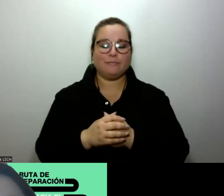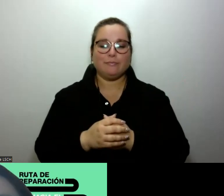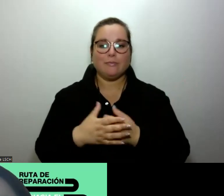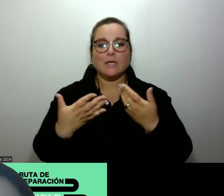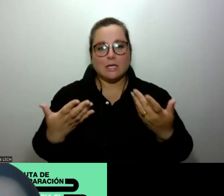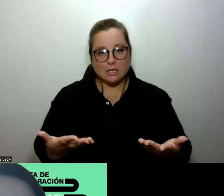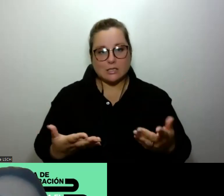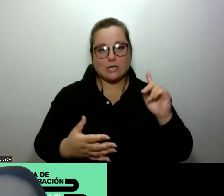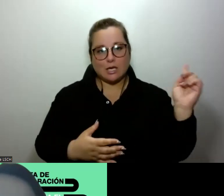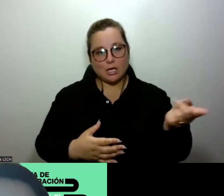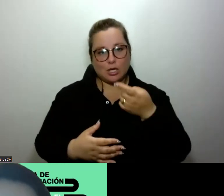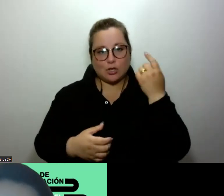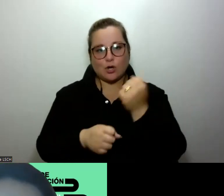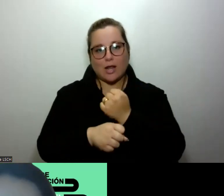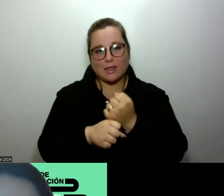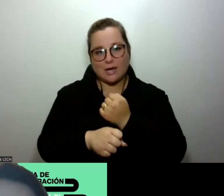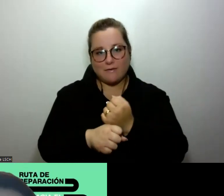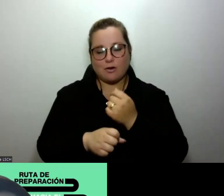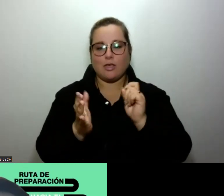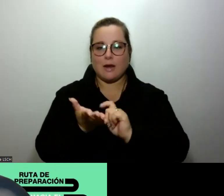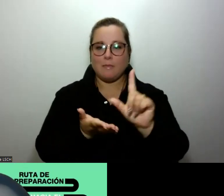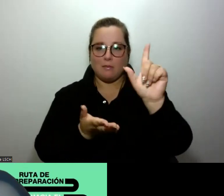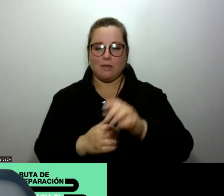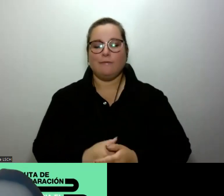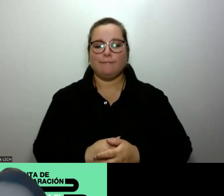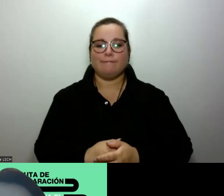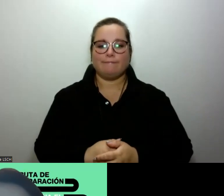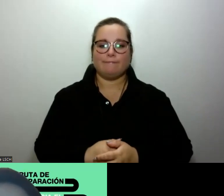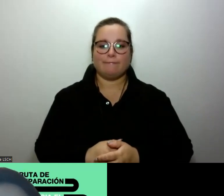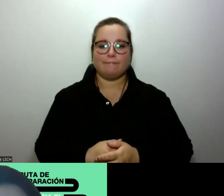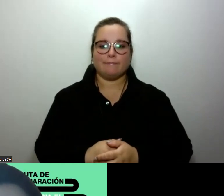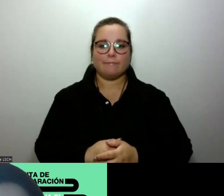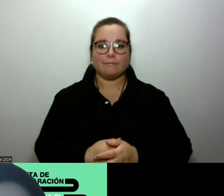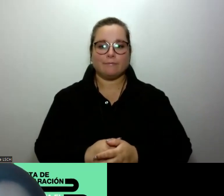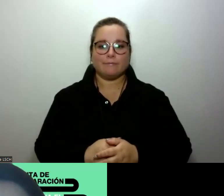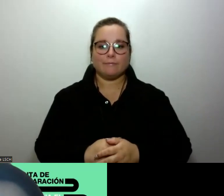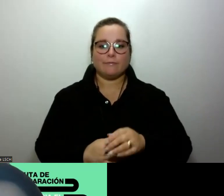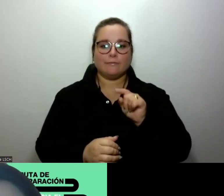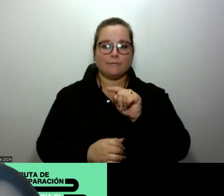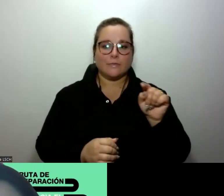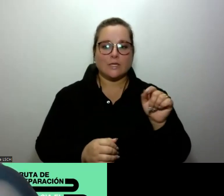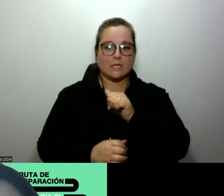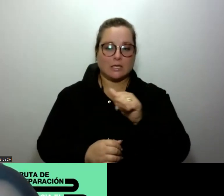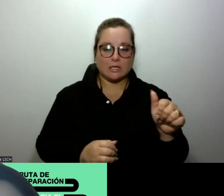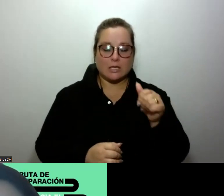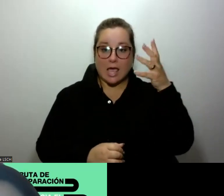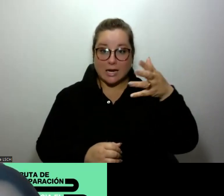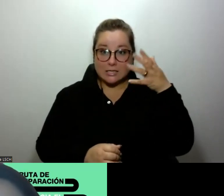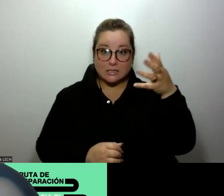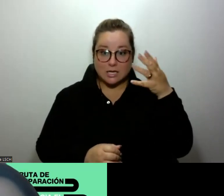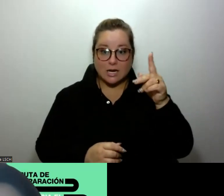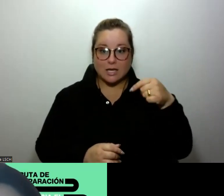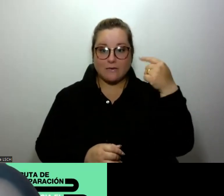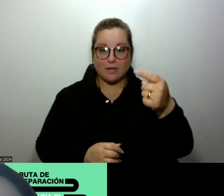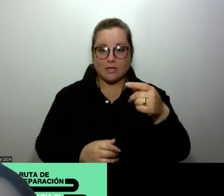en torno a la empleabilidad y el emprendimiento y a su desarrollo profesional chicos las charlas que se vienen